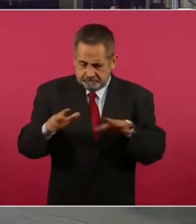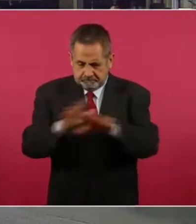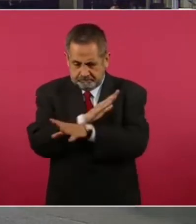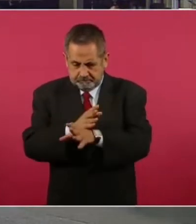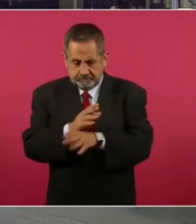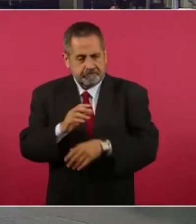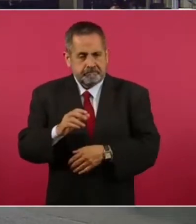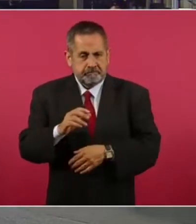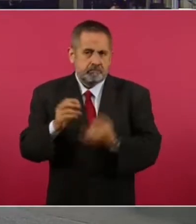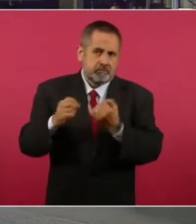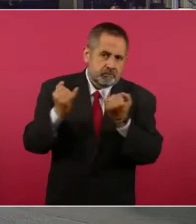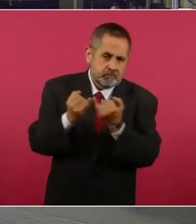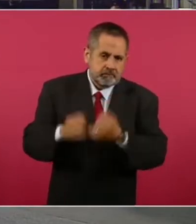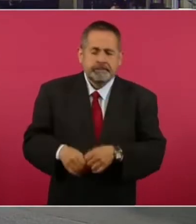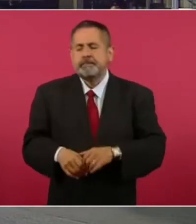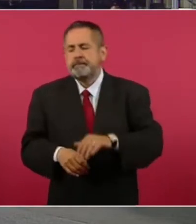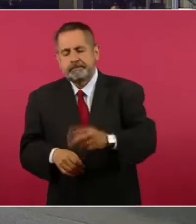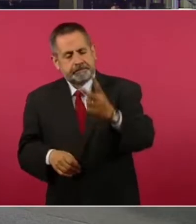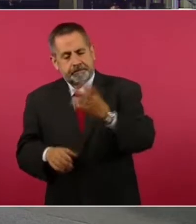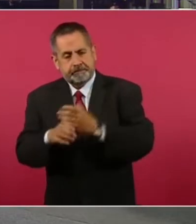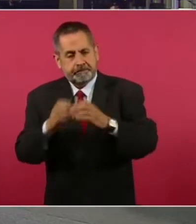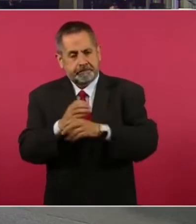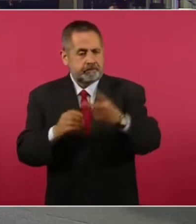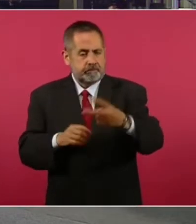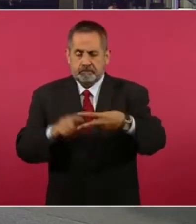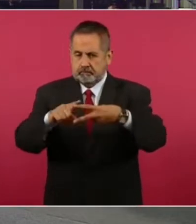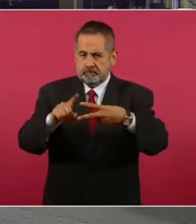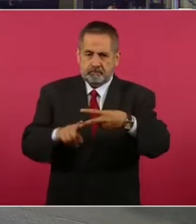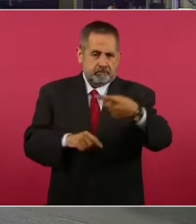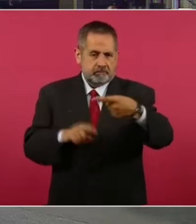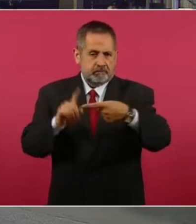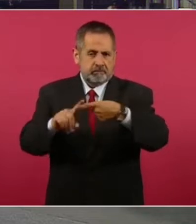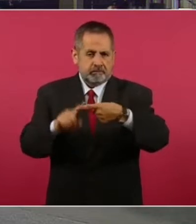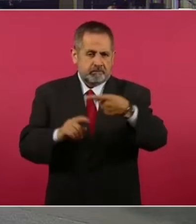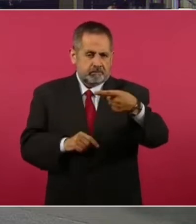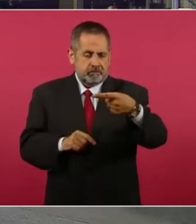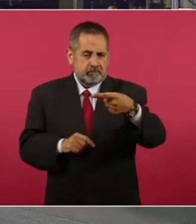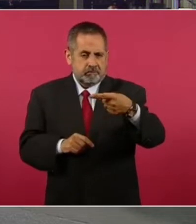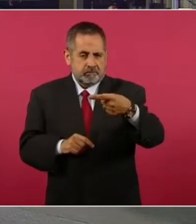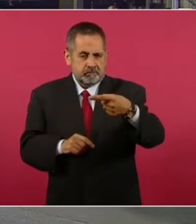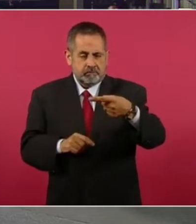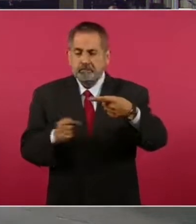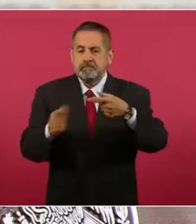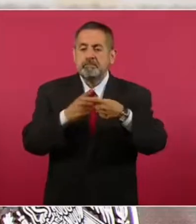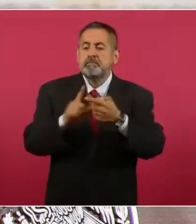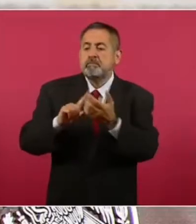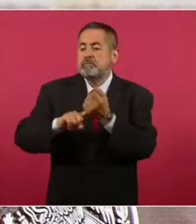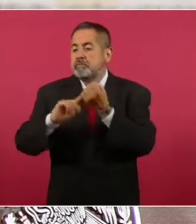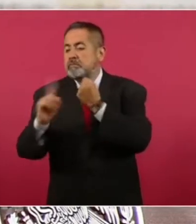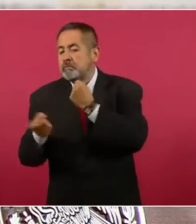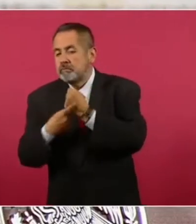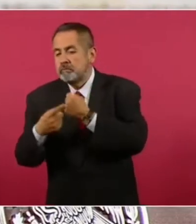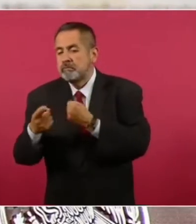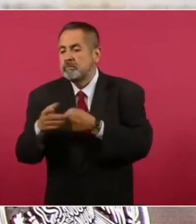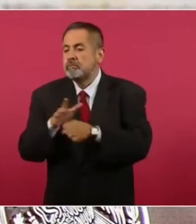y vamos avanzando. Okay, pese a que primero, ¿sí?, atender las causas